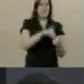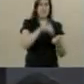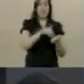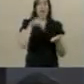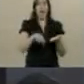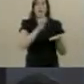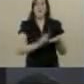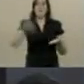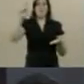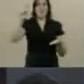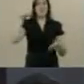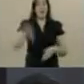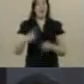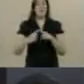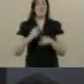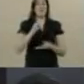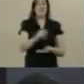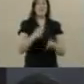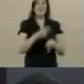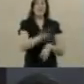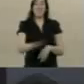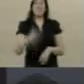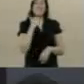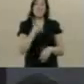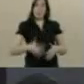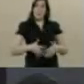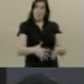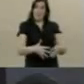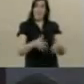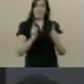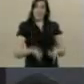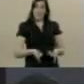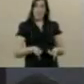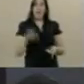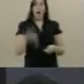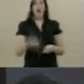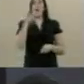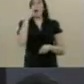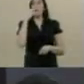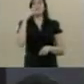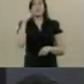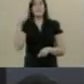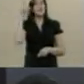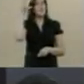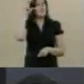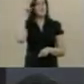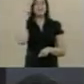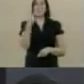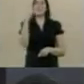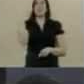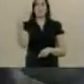asignación universal por hijo y por embarazo pasa a 11.824